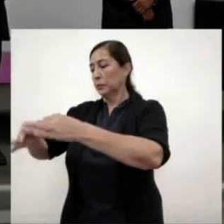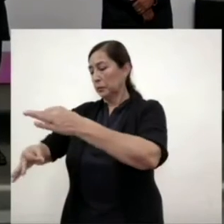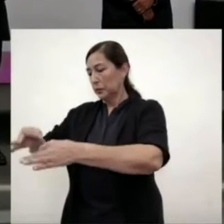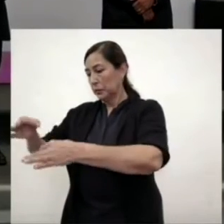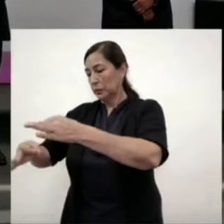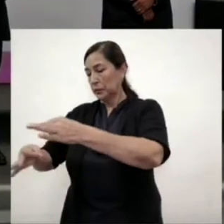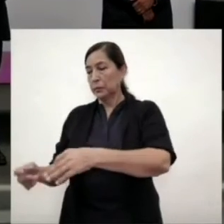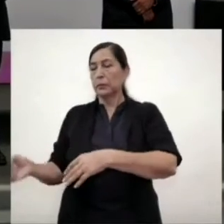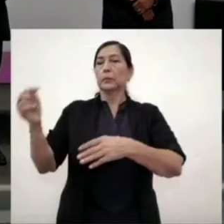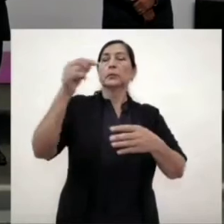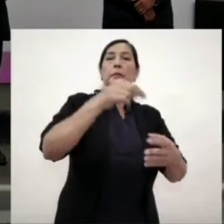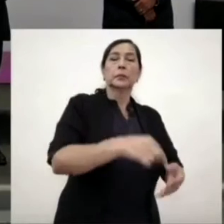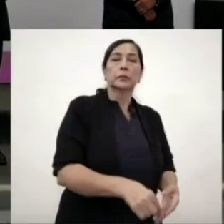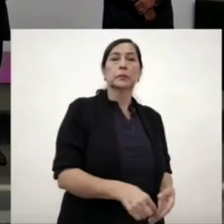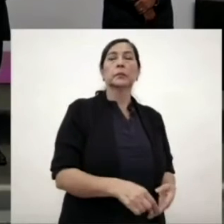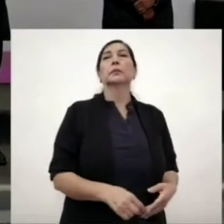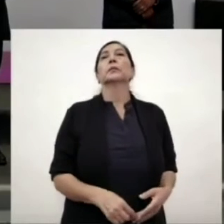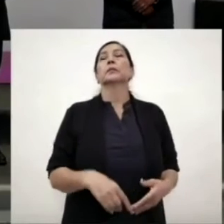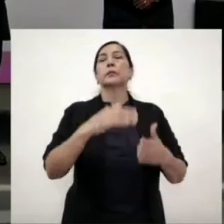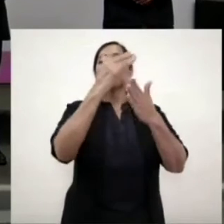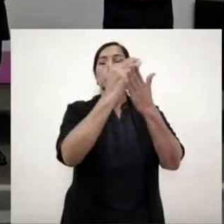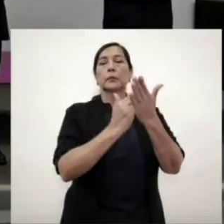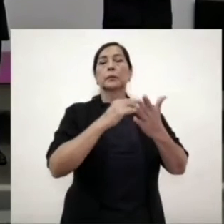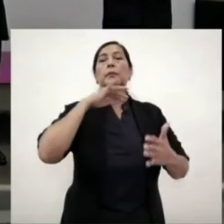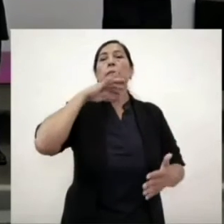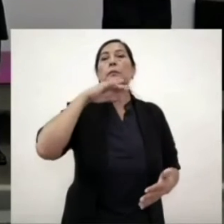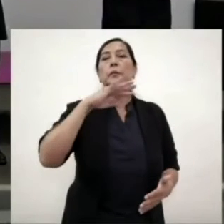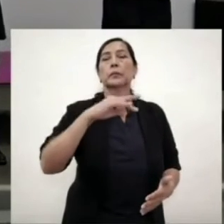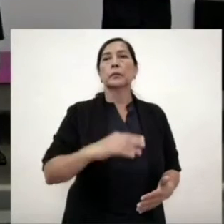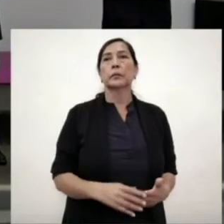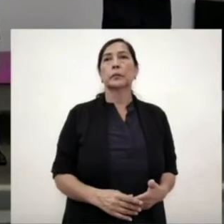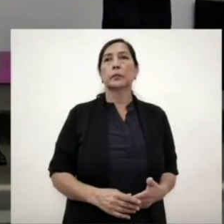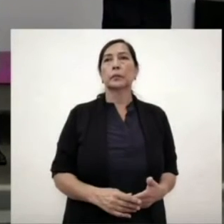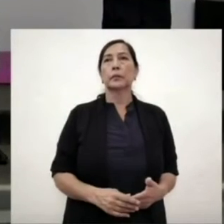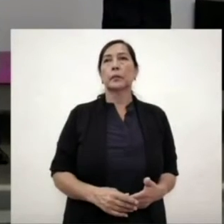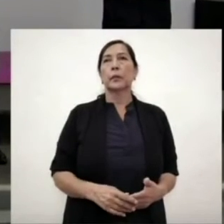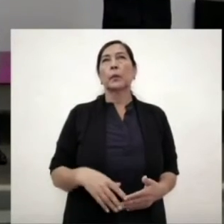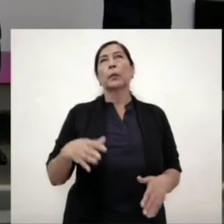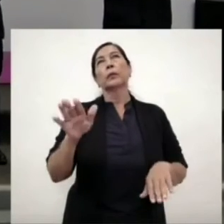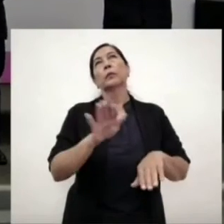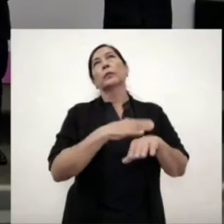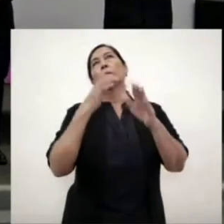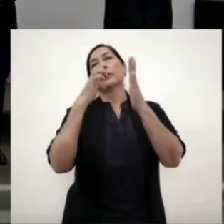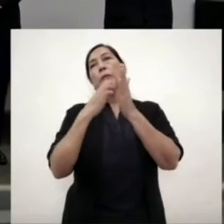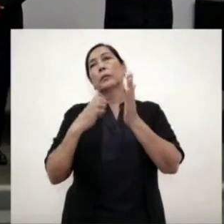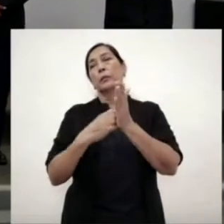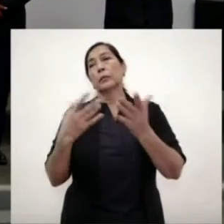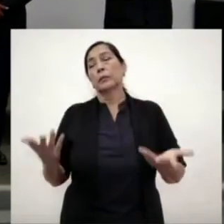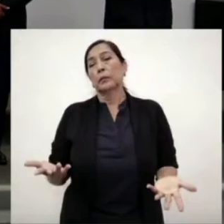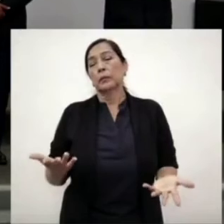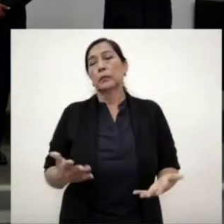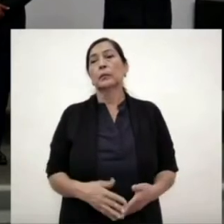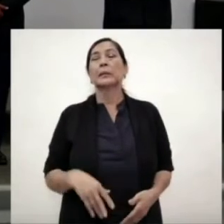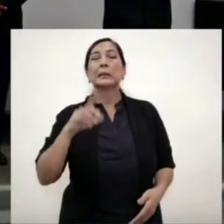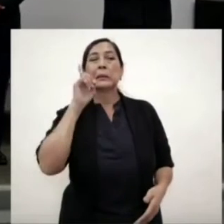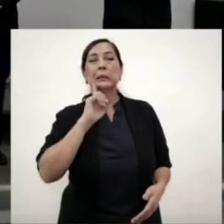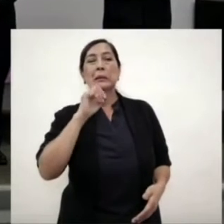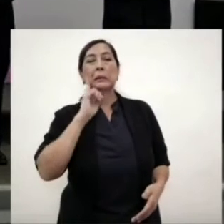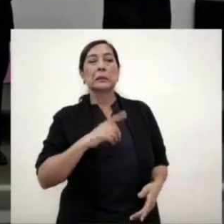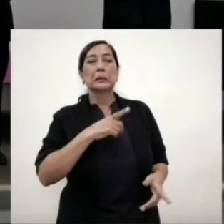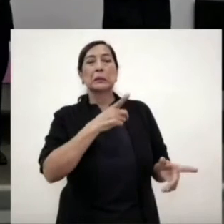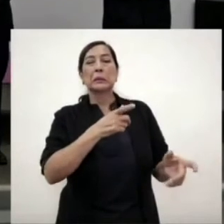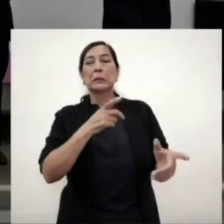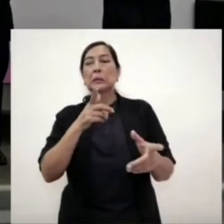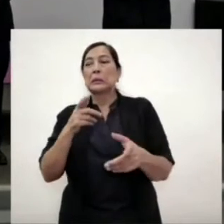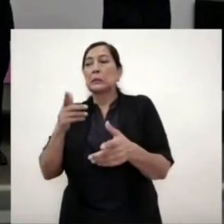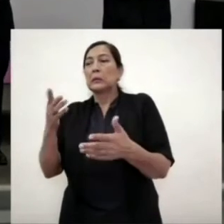que buscar y lograr. Tenemos el caso, por ejemplo, de los feminicidios, que